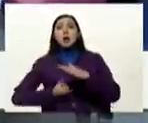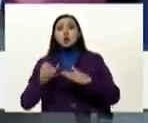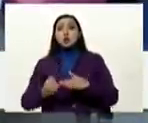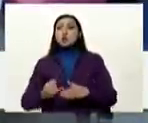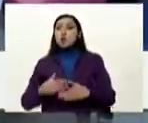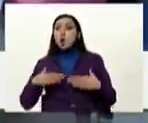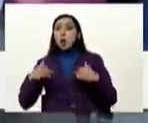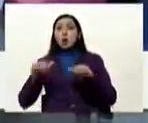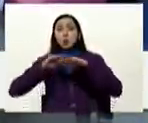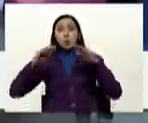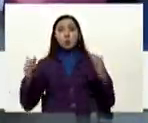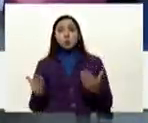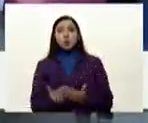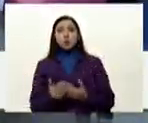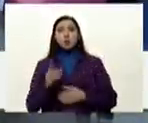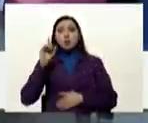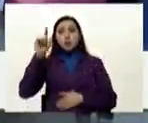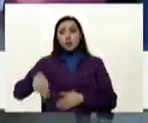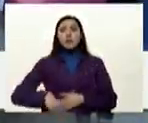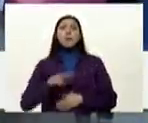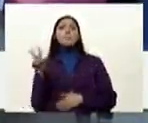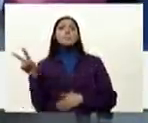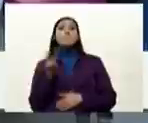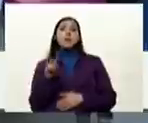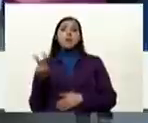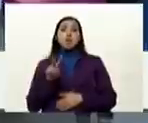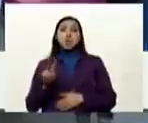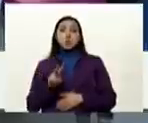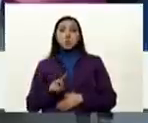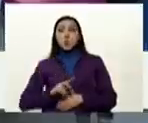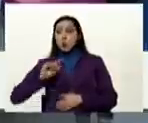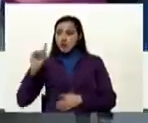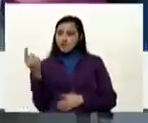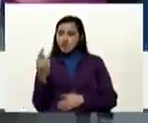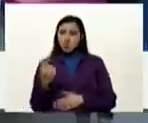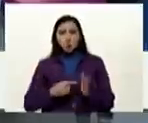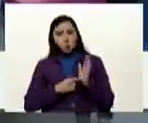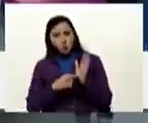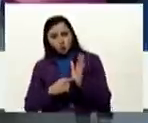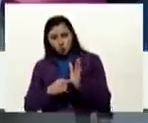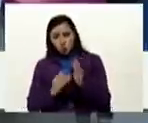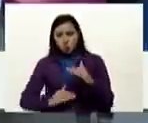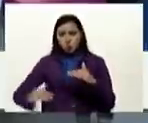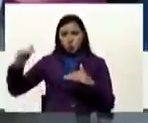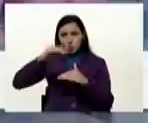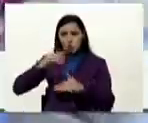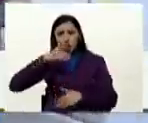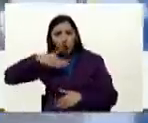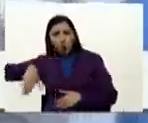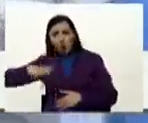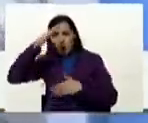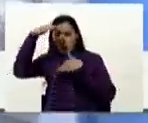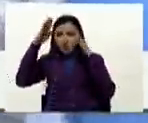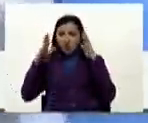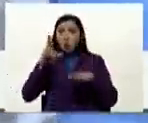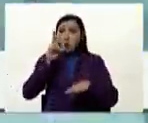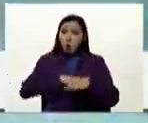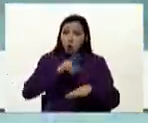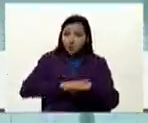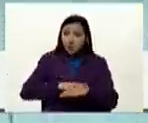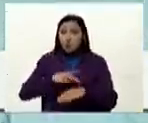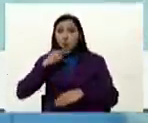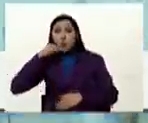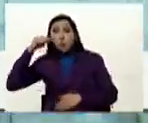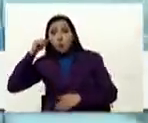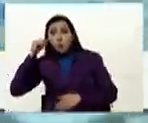nivel mundial y, por supuesto, Venezuela, que está en uno de los primeros lugares en la atención de nuestro pueblo. Así que en nombre de los médicos, en nombre de las médicas, en